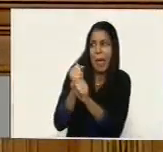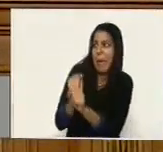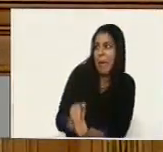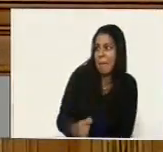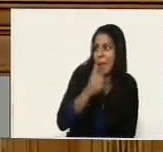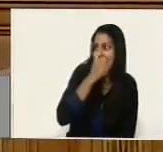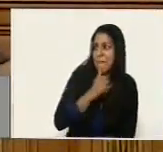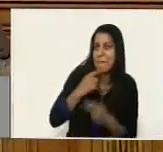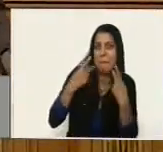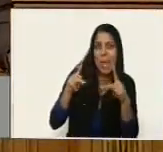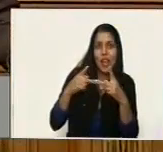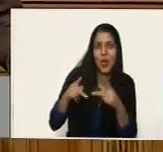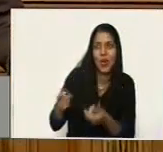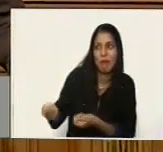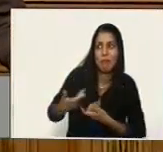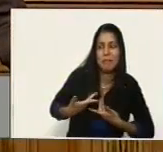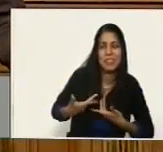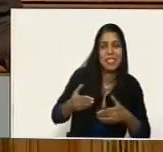Orinoco.